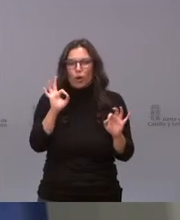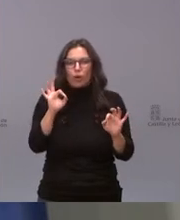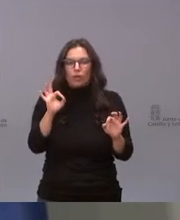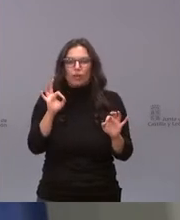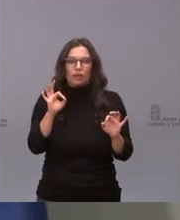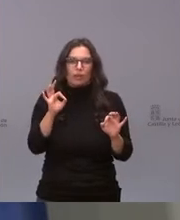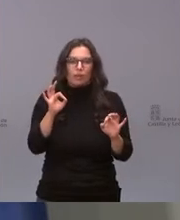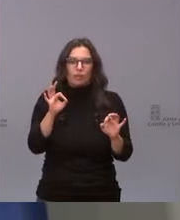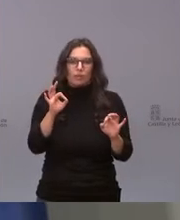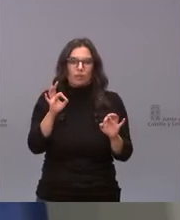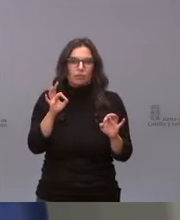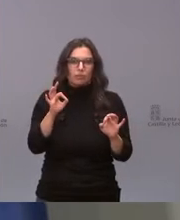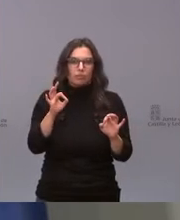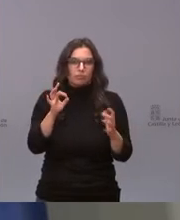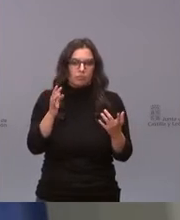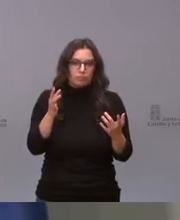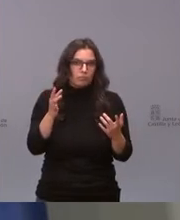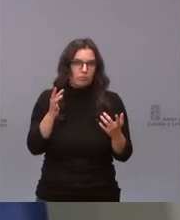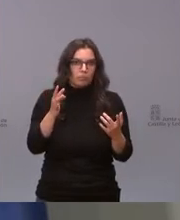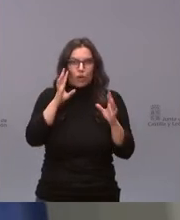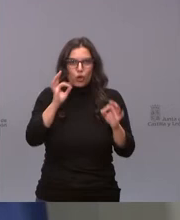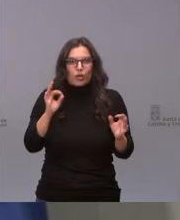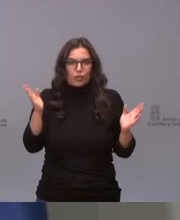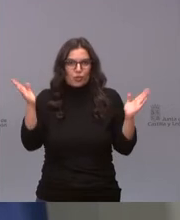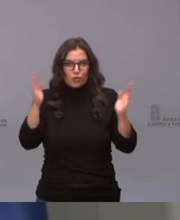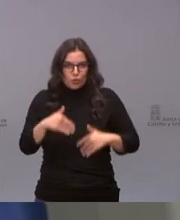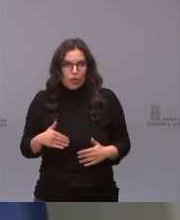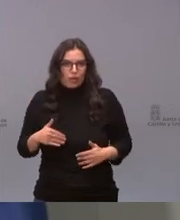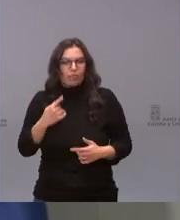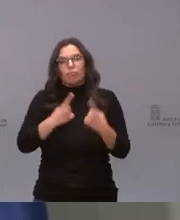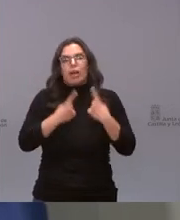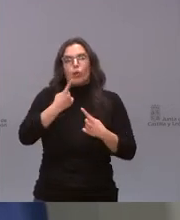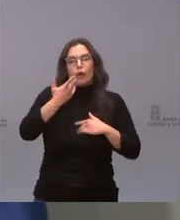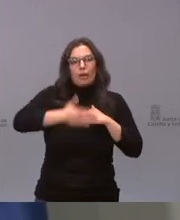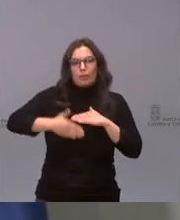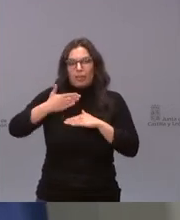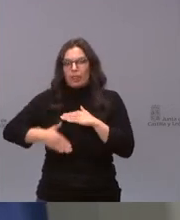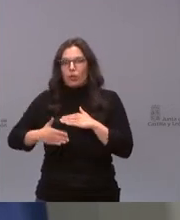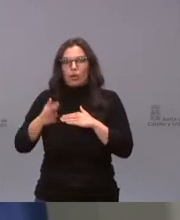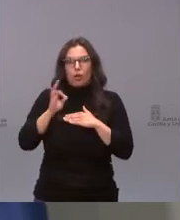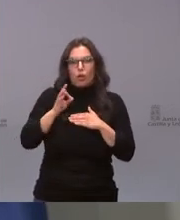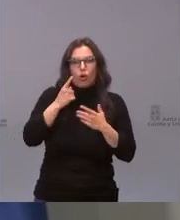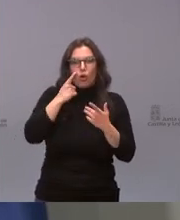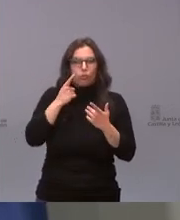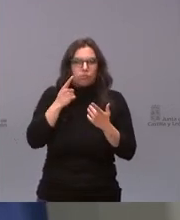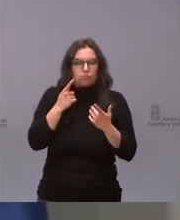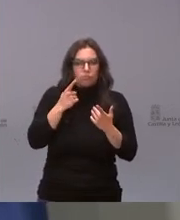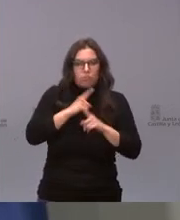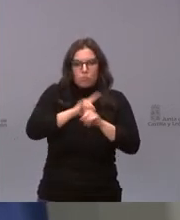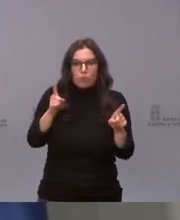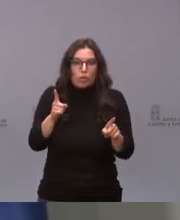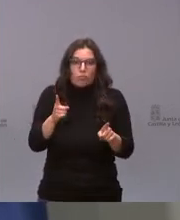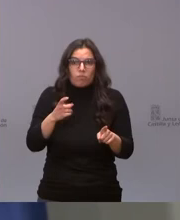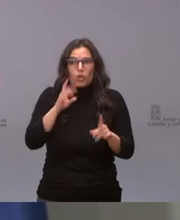argumentación que nosotros hemos mantenido, es no tiene sentido algunas limitaciones y algunas restricciones cuando no hay toque de